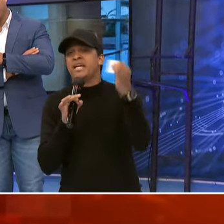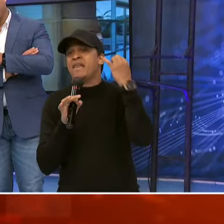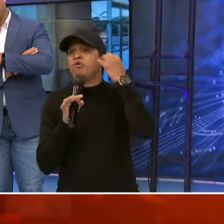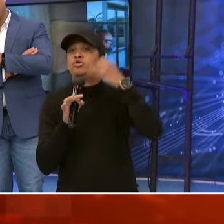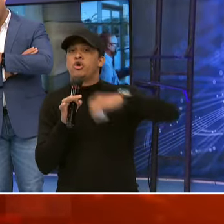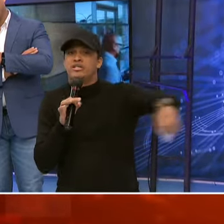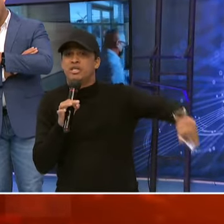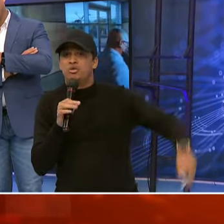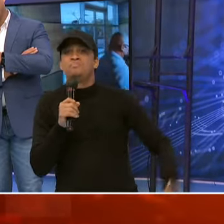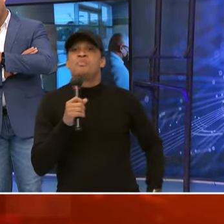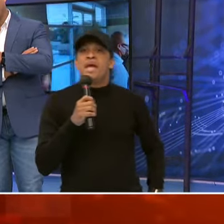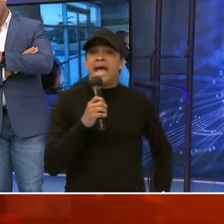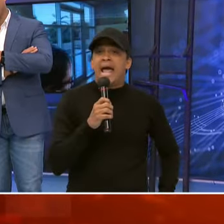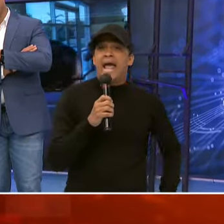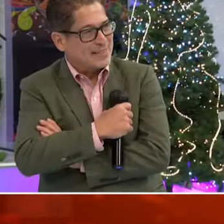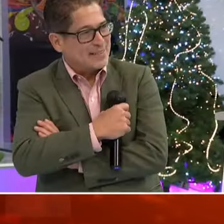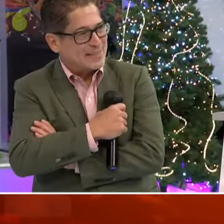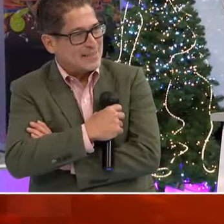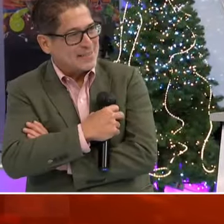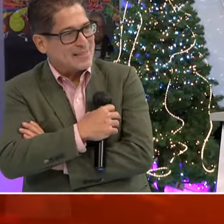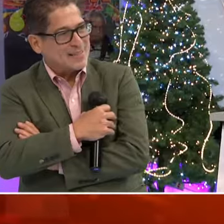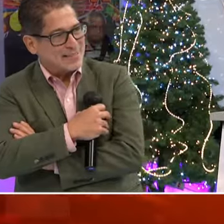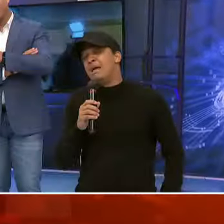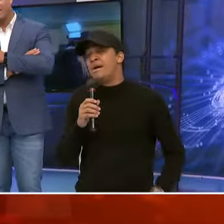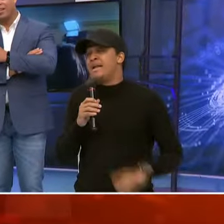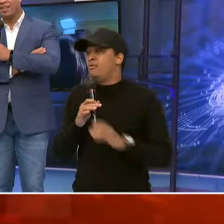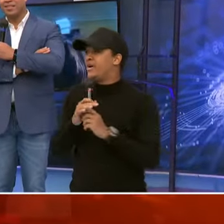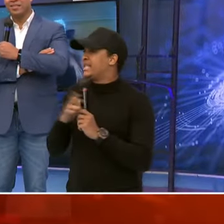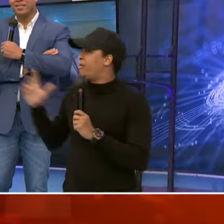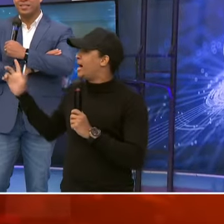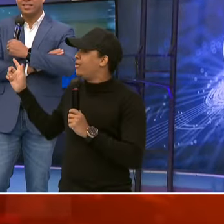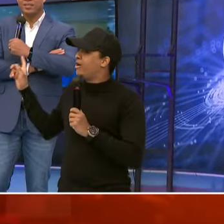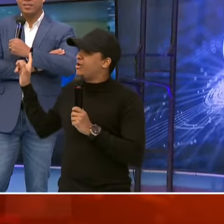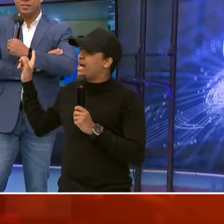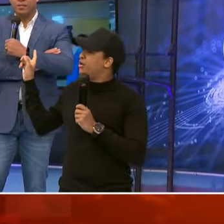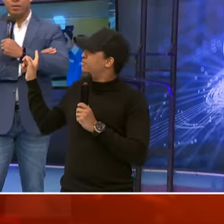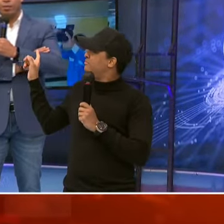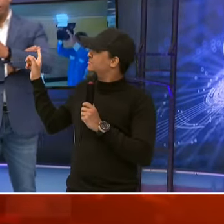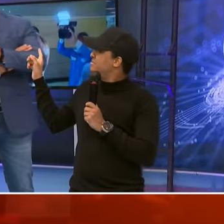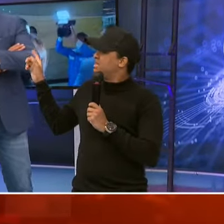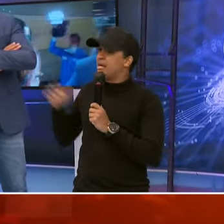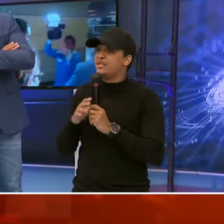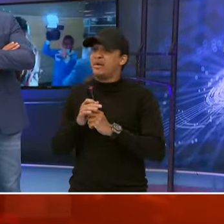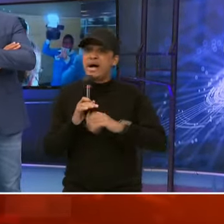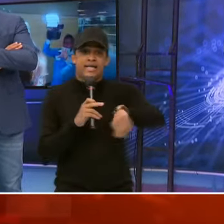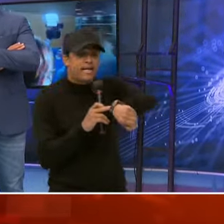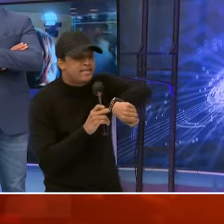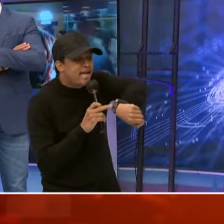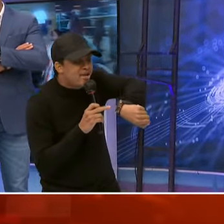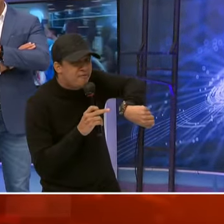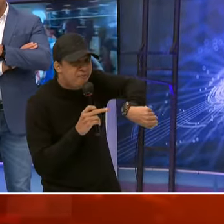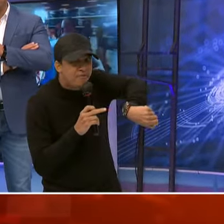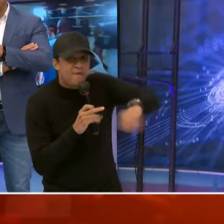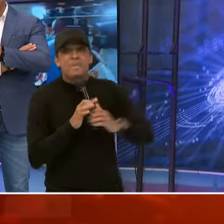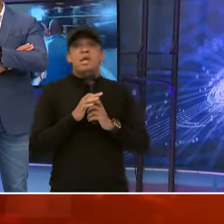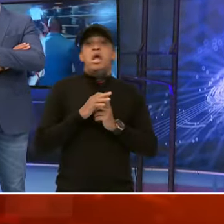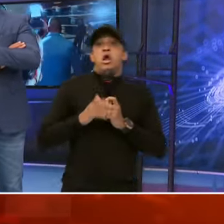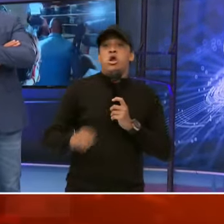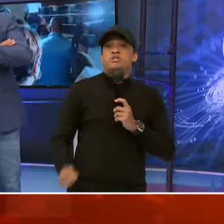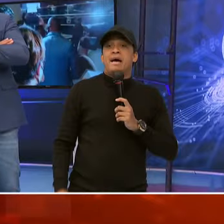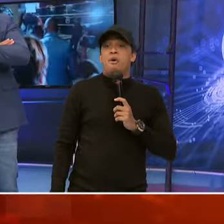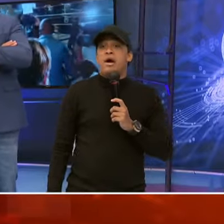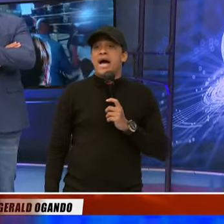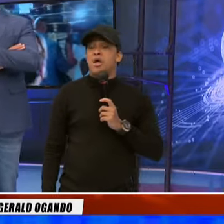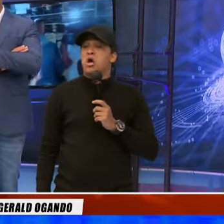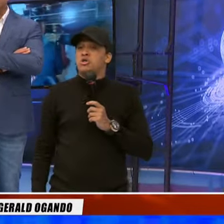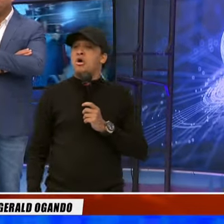si Sammy le quiere dar un toquecito. El problema del bufete de abogado es el horario. ¿Por qué? Nada más trabajan hasta las 6.